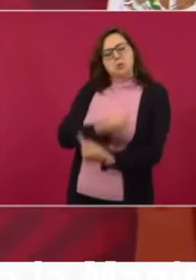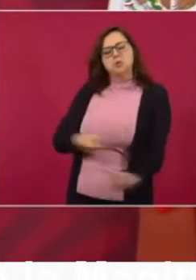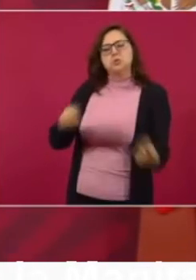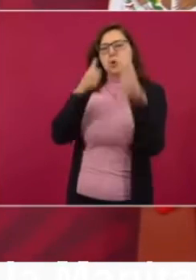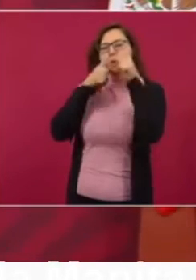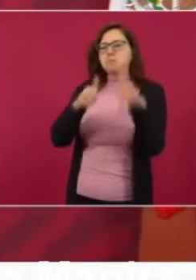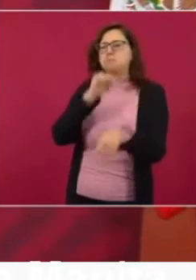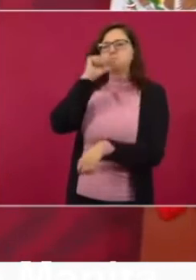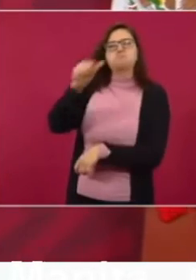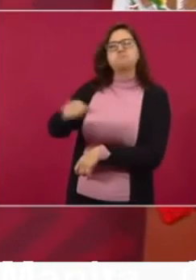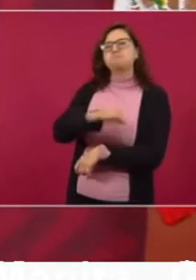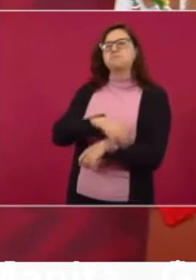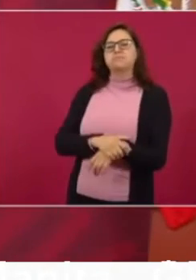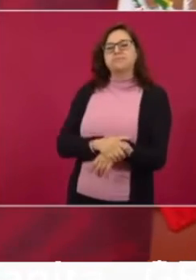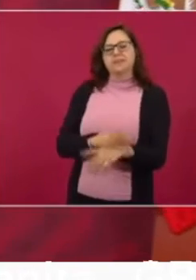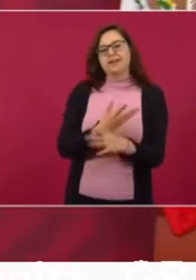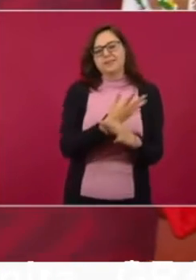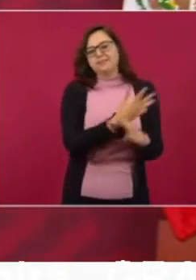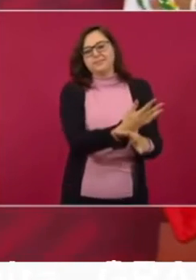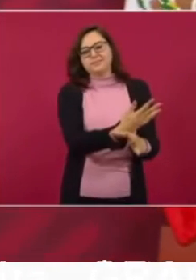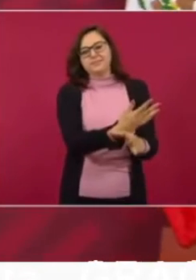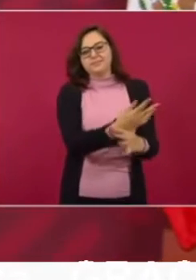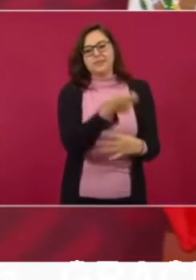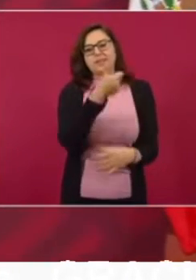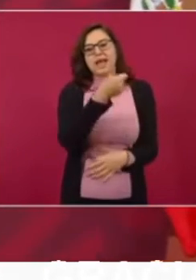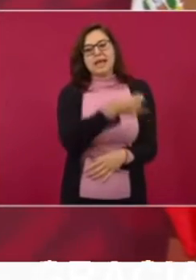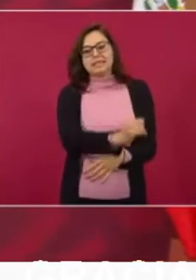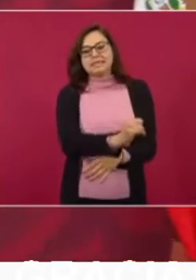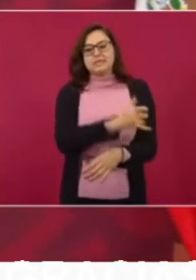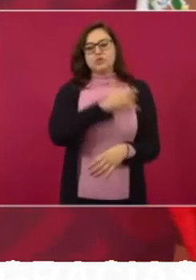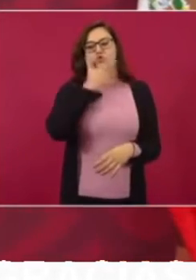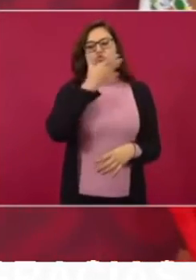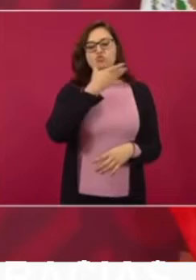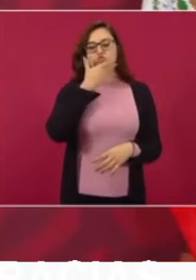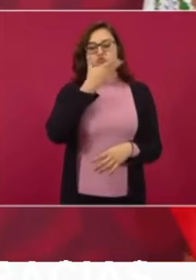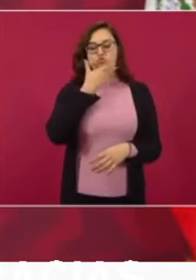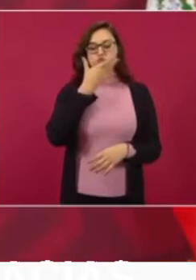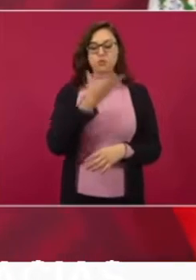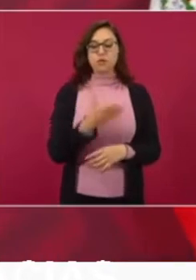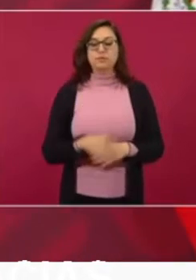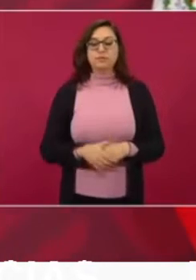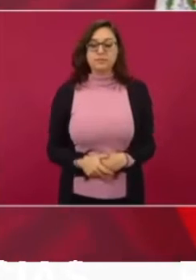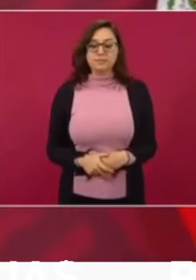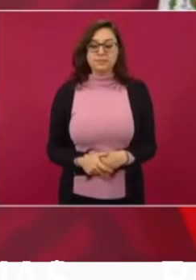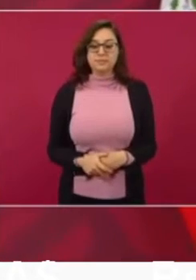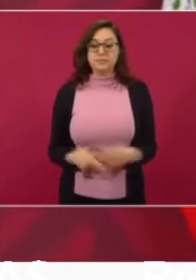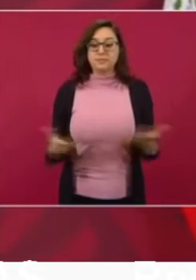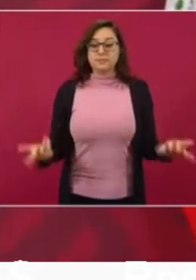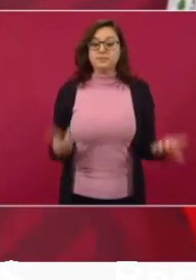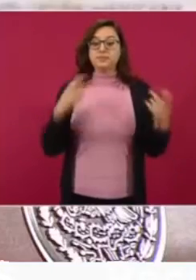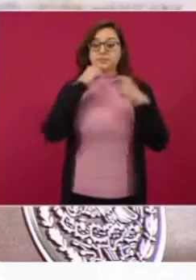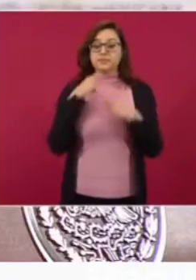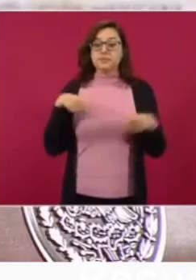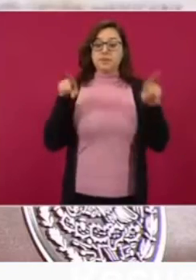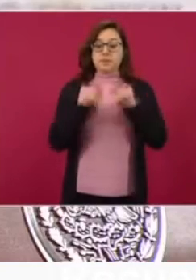entonces que además no hacemos caso